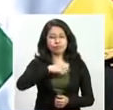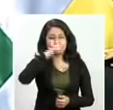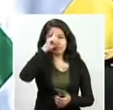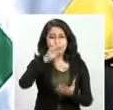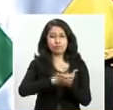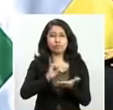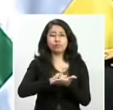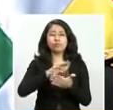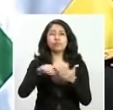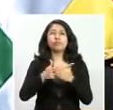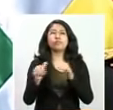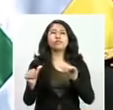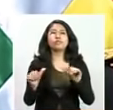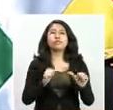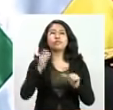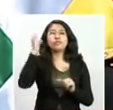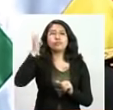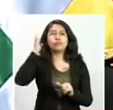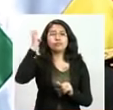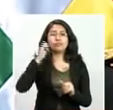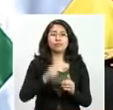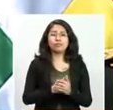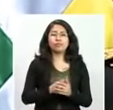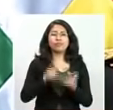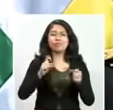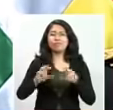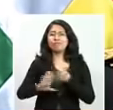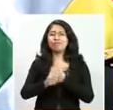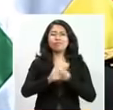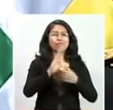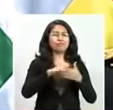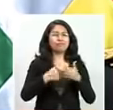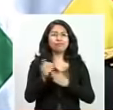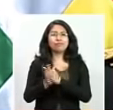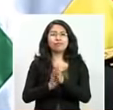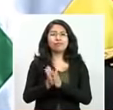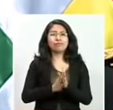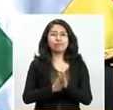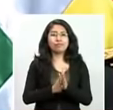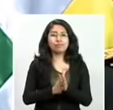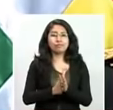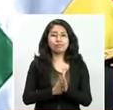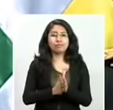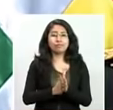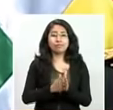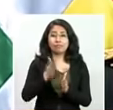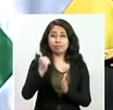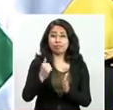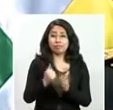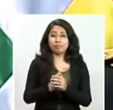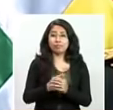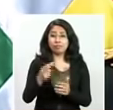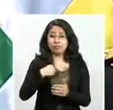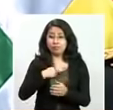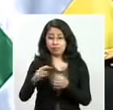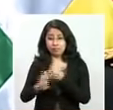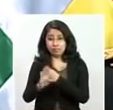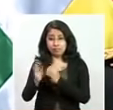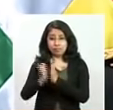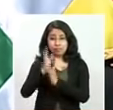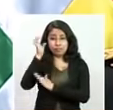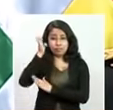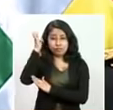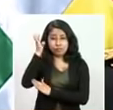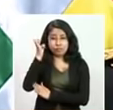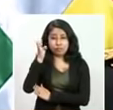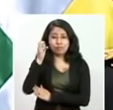las acciones del Estado que apuntan justamente a defender los intereses, porque paradójicamente los que defendíamos los intereses del Estado